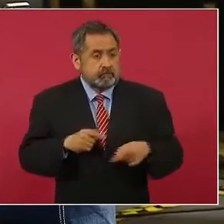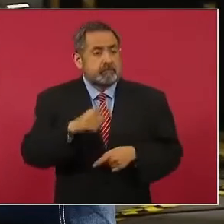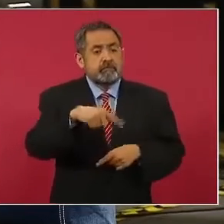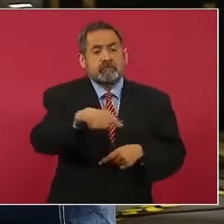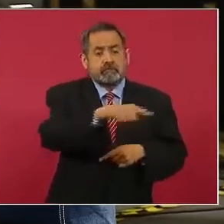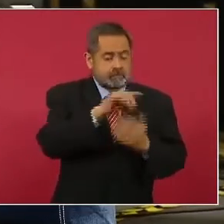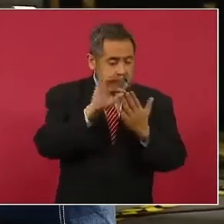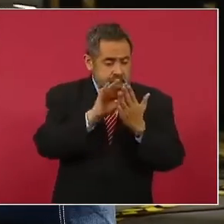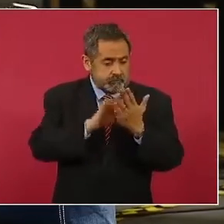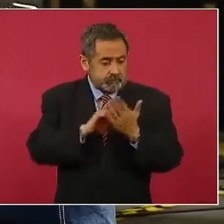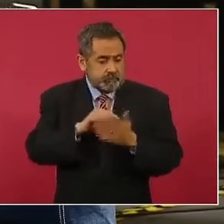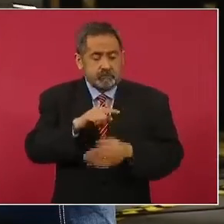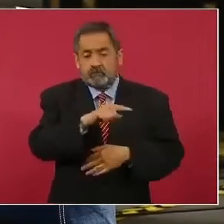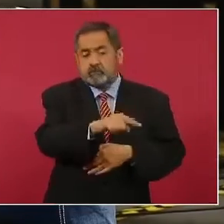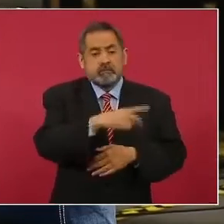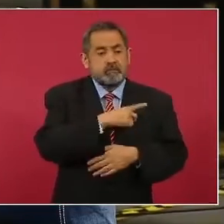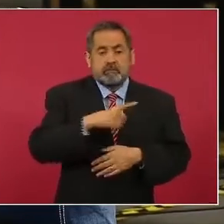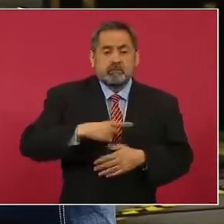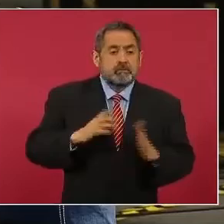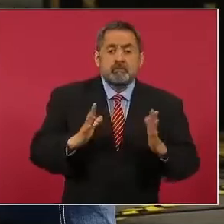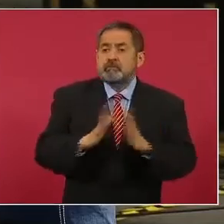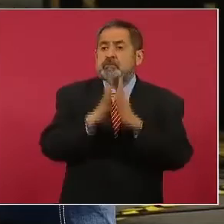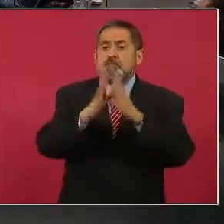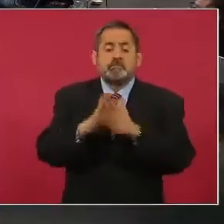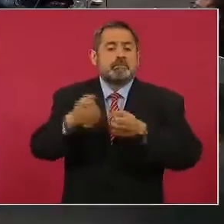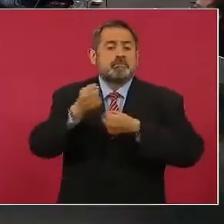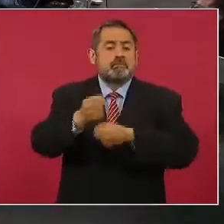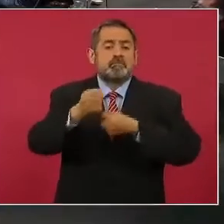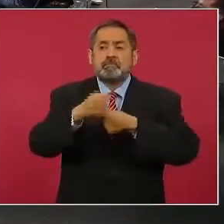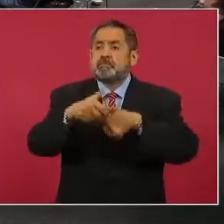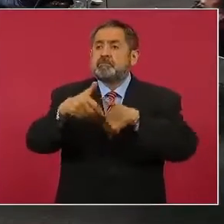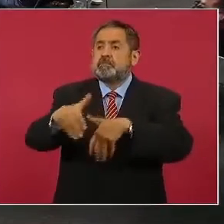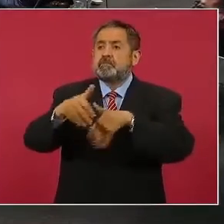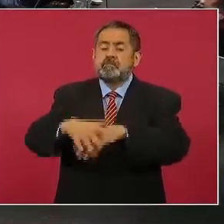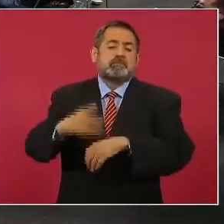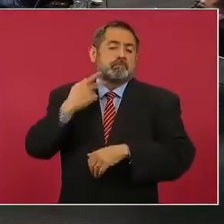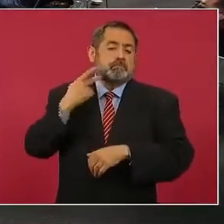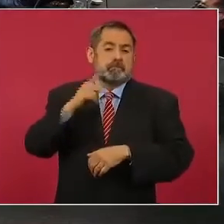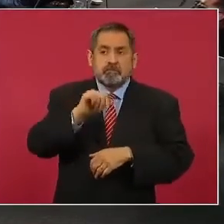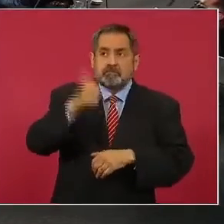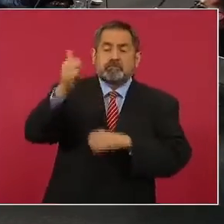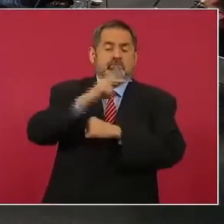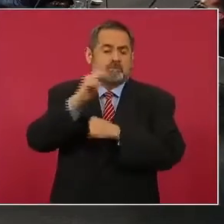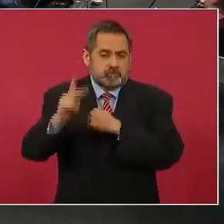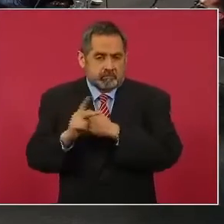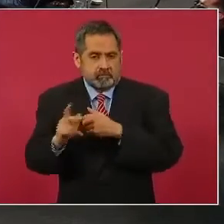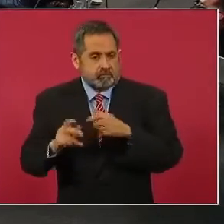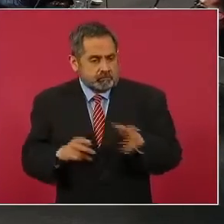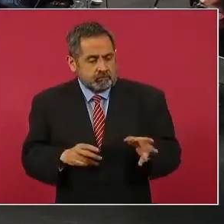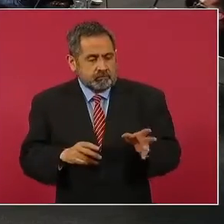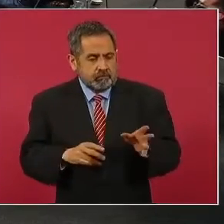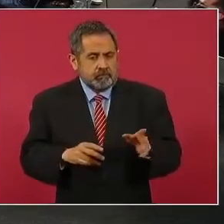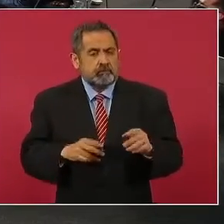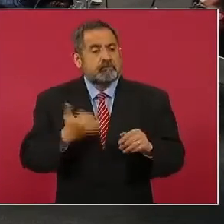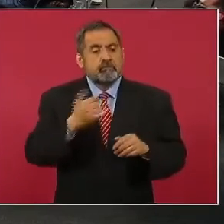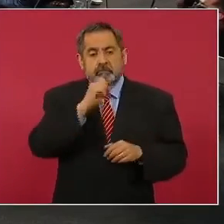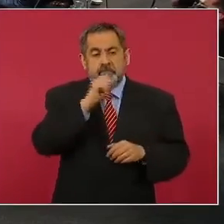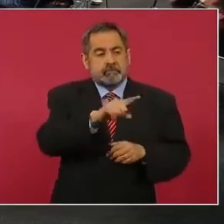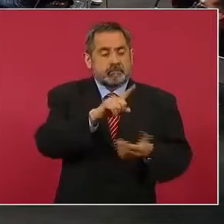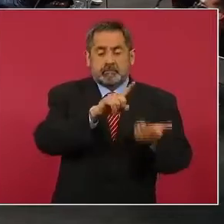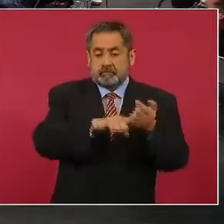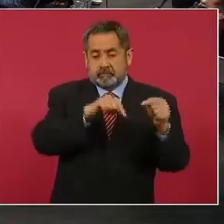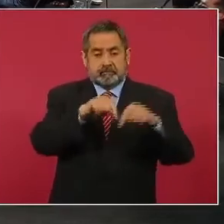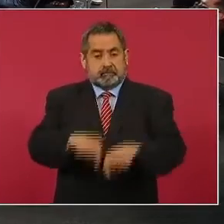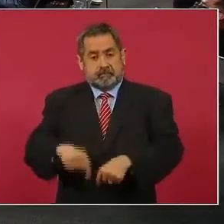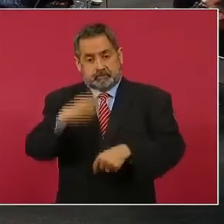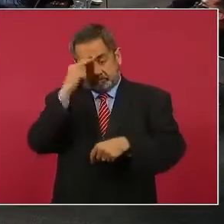manifestarse, participar en manifestaciones políticas en el extranjero, y los becarios extranjeros que estén en México que participen en